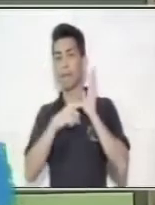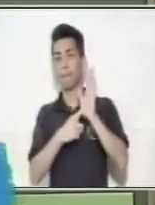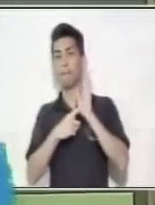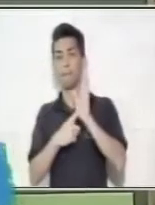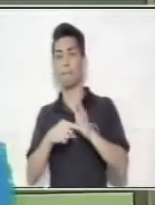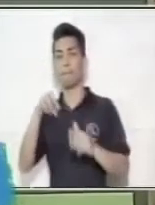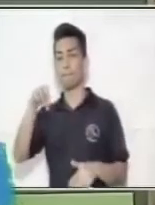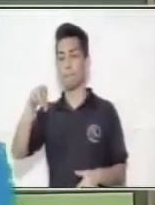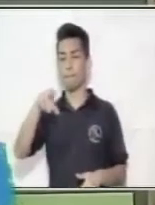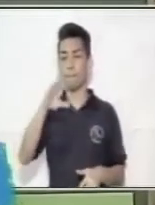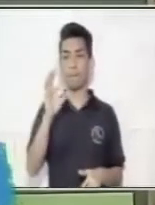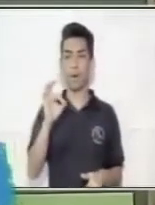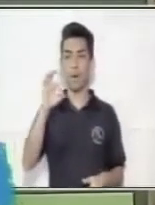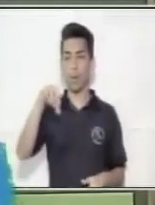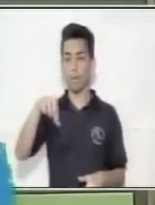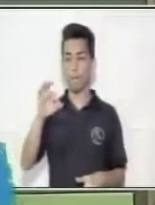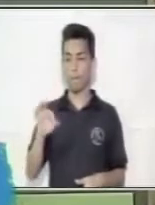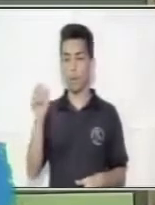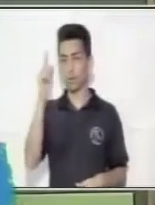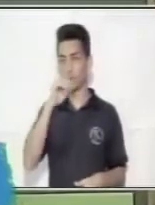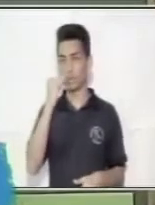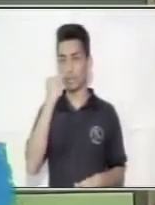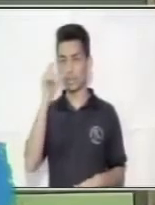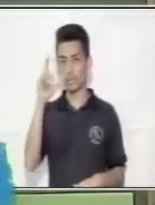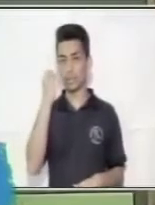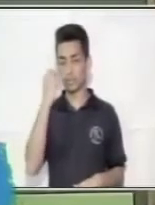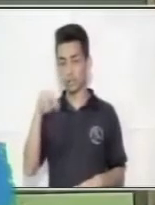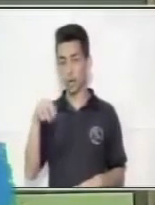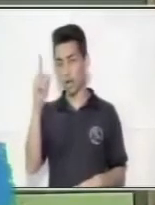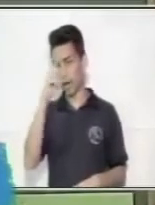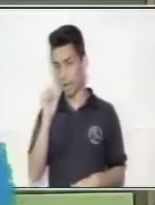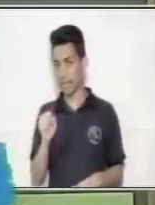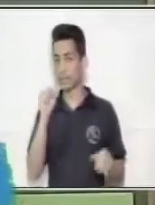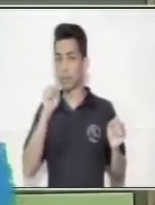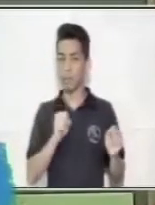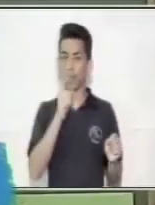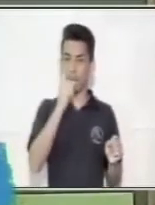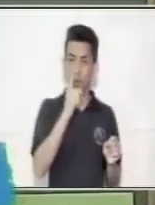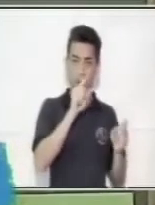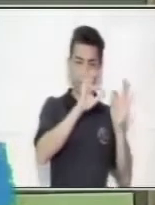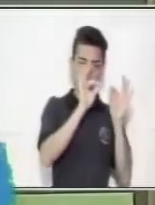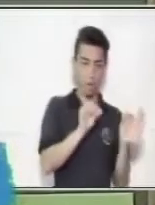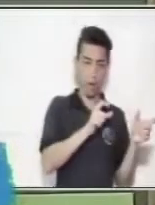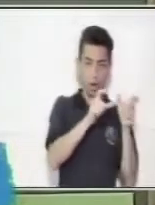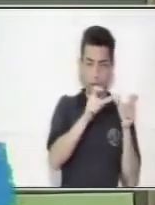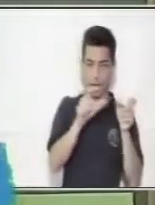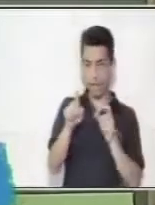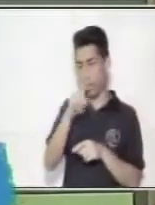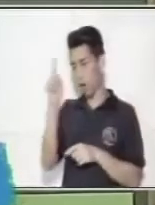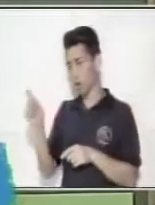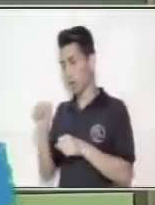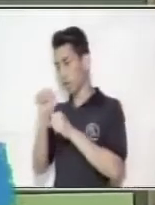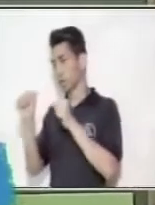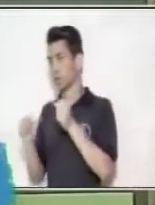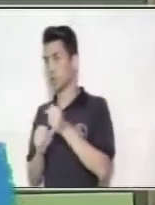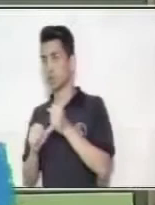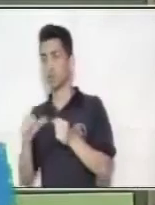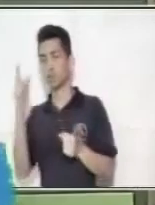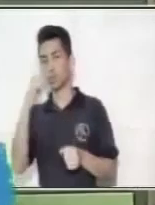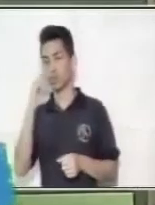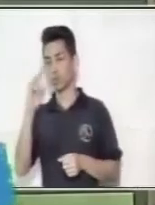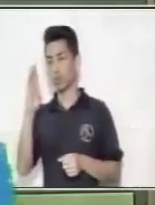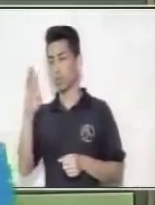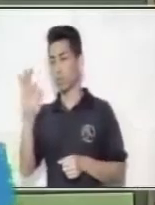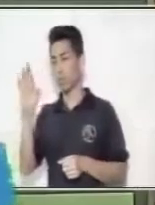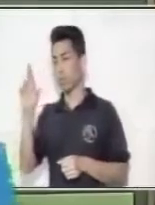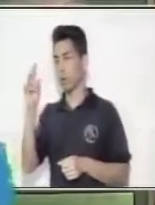proposiciones. Estas pueden ser coordinadas o subordinadas. Entonces vamos a ver el último ejemplo para poder identificar